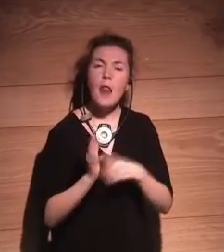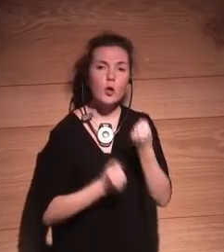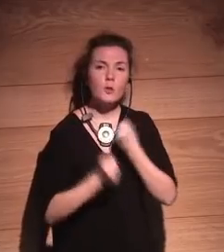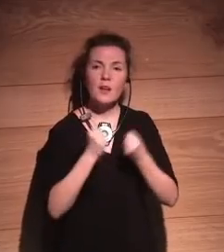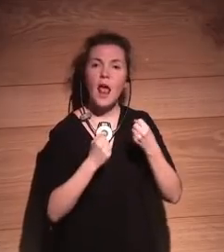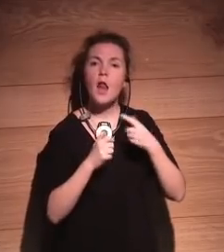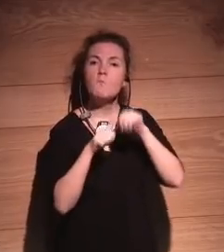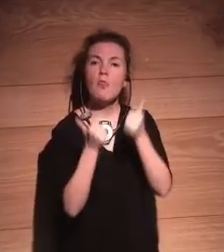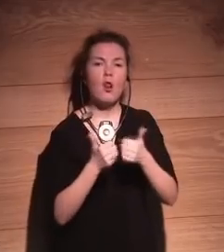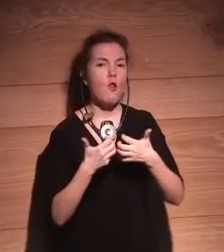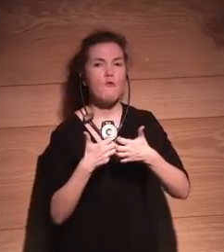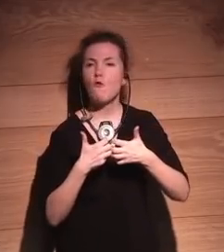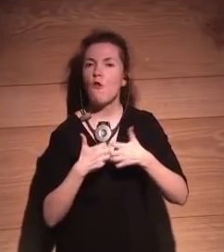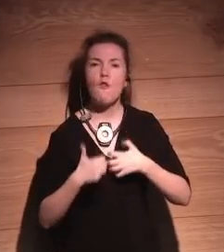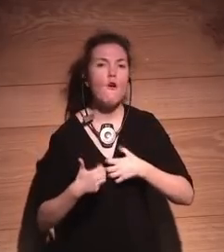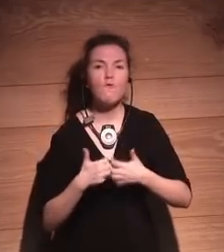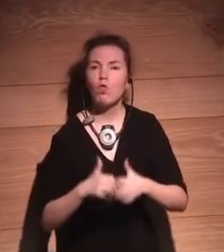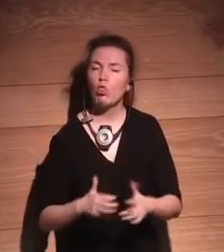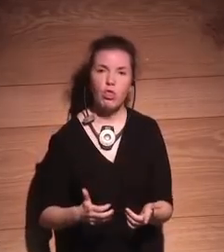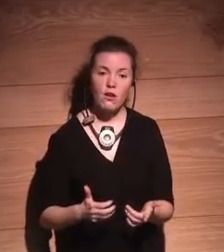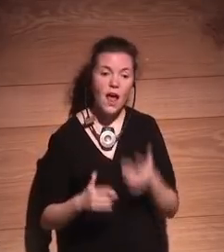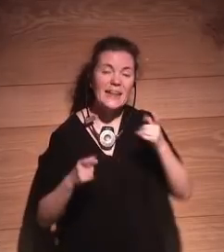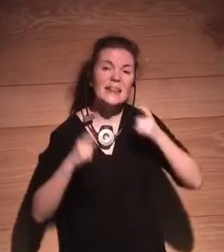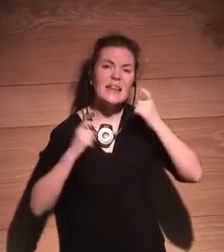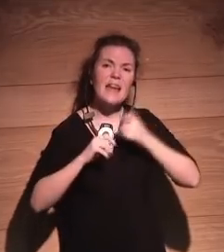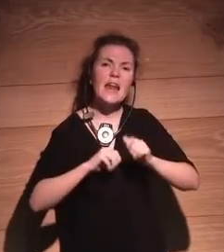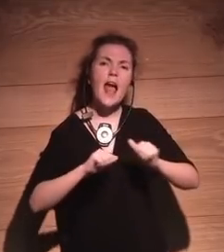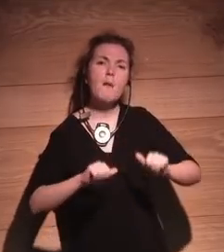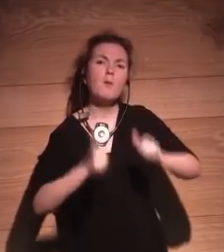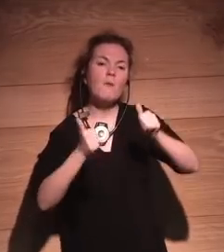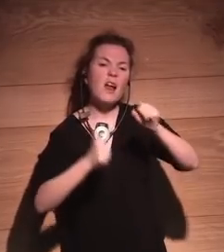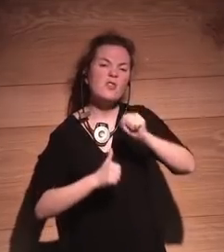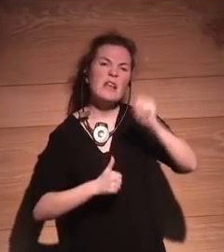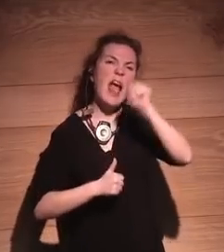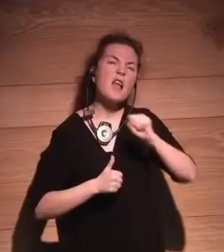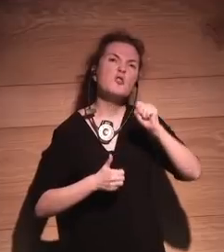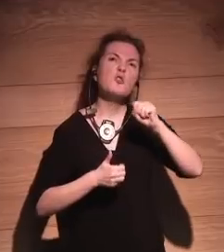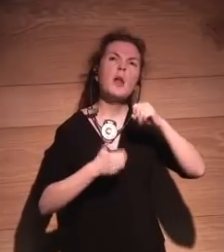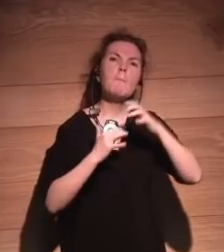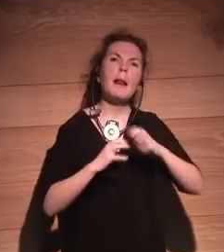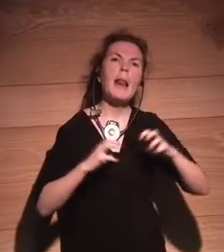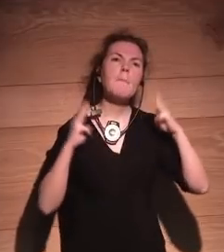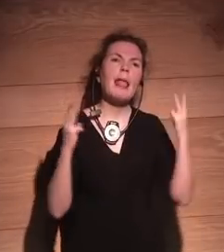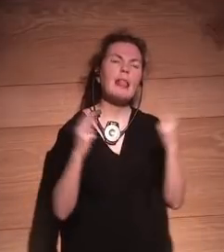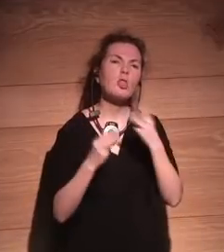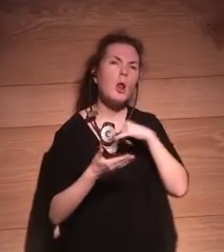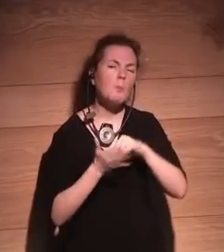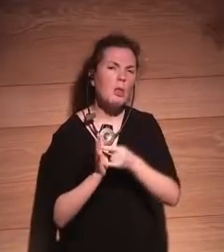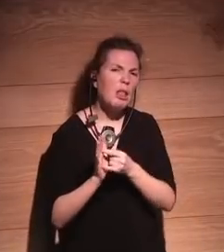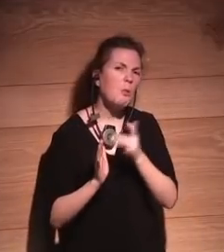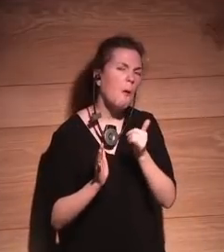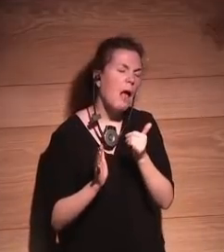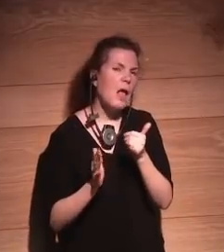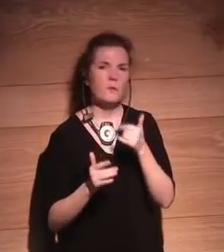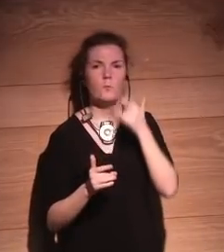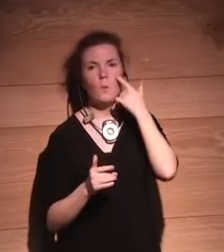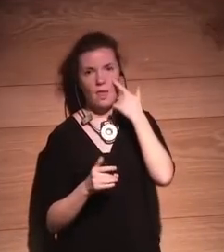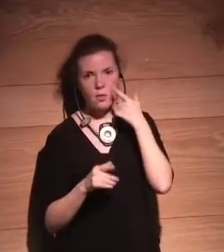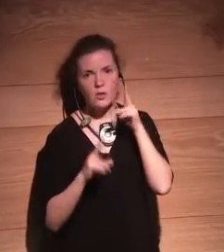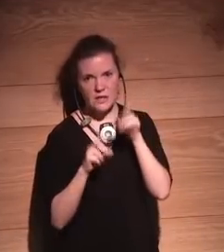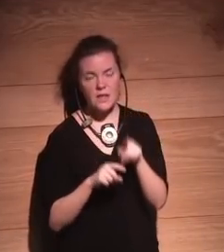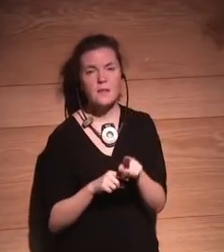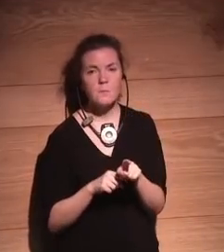el modelo. De hecho, están todavía intentando aprobarlo no sé qué año en el Parlamento, no sé qué proyecto que hay. Eso no, ojo también con eso,